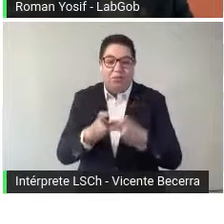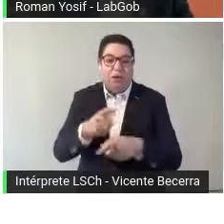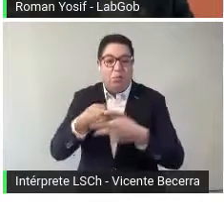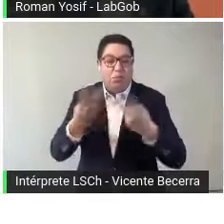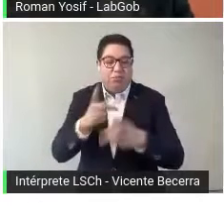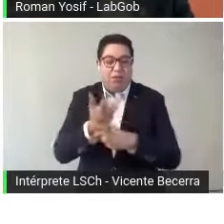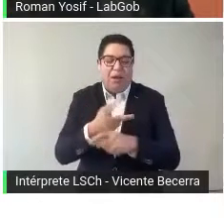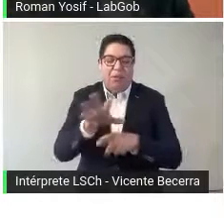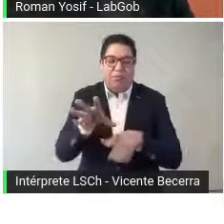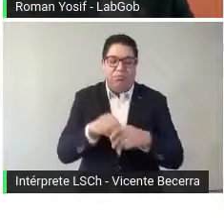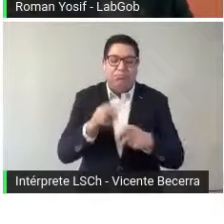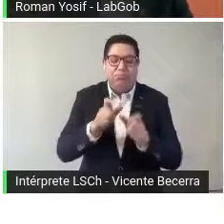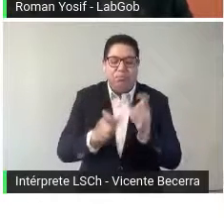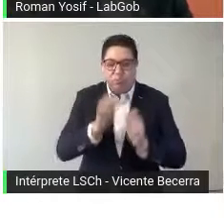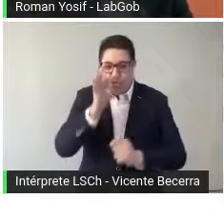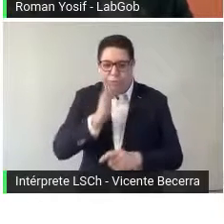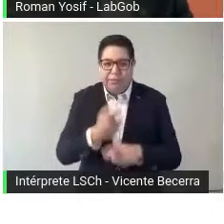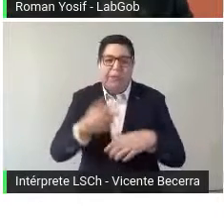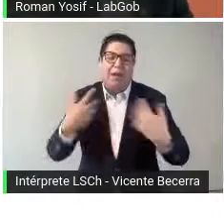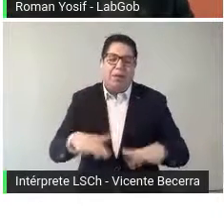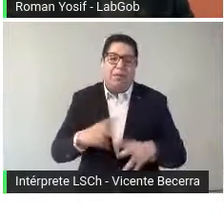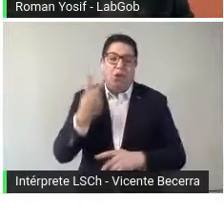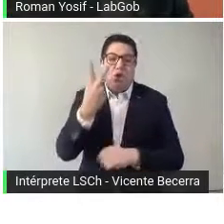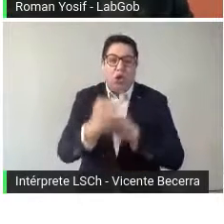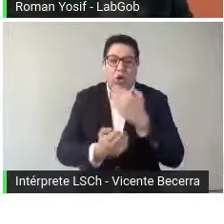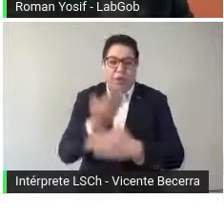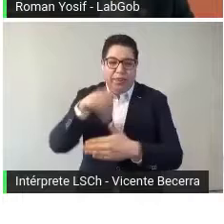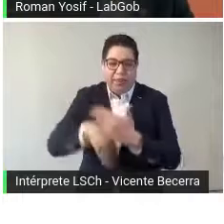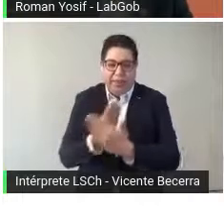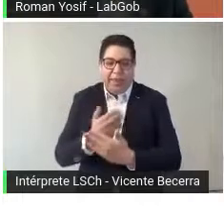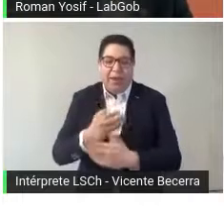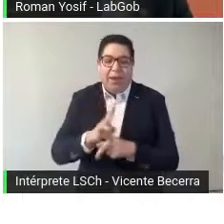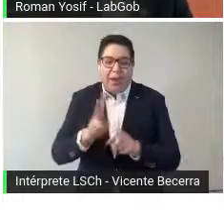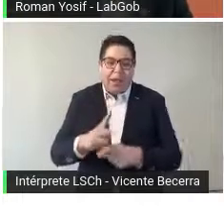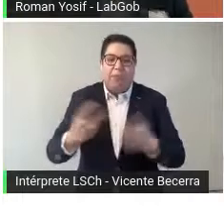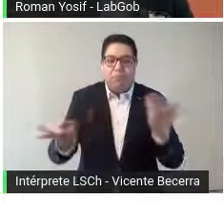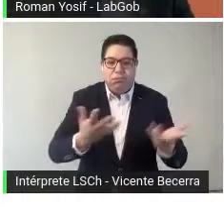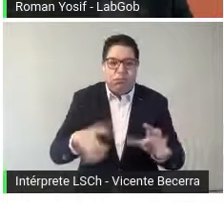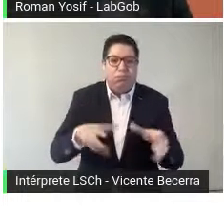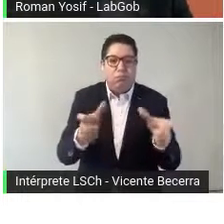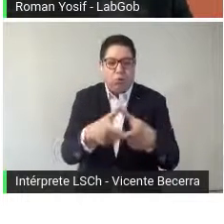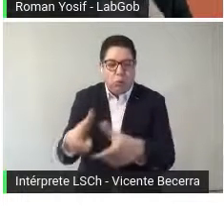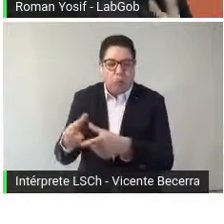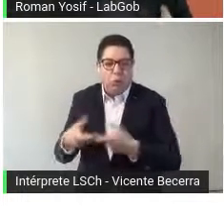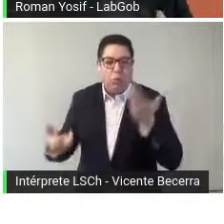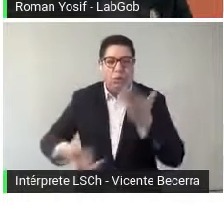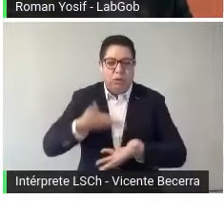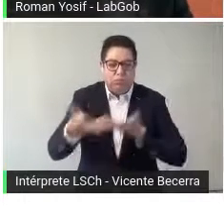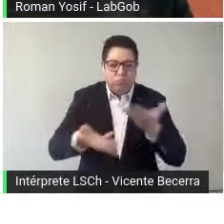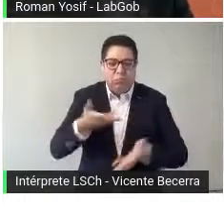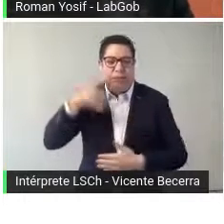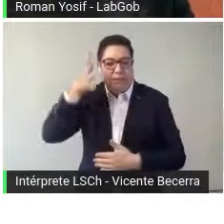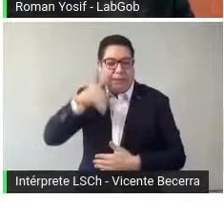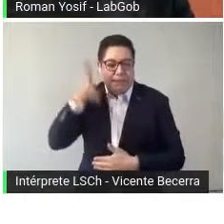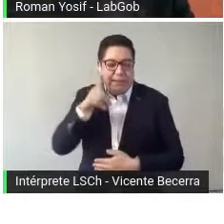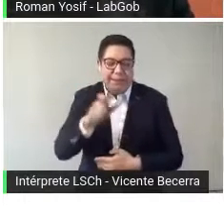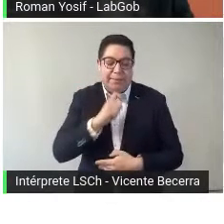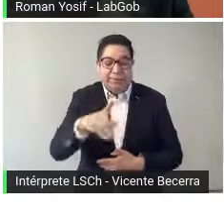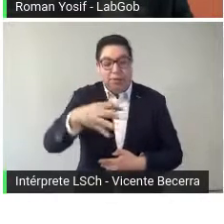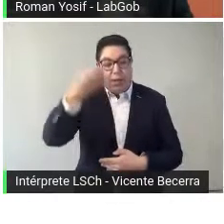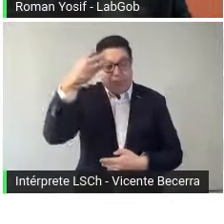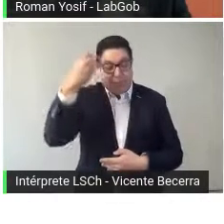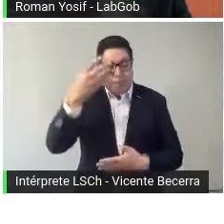tendremos actividades potentes durante 2 días intensos de paneles, charlas, diálogos e instancias de